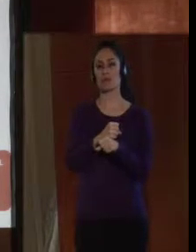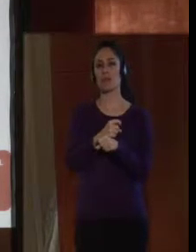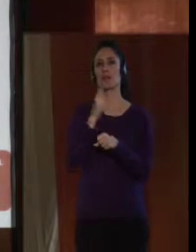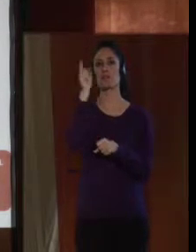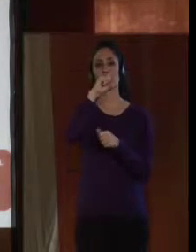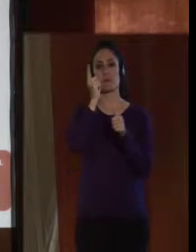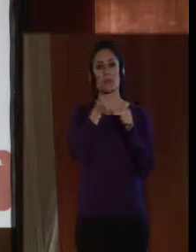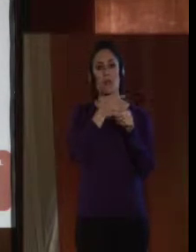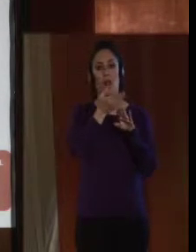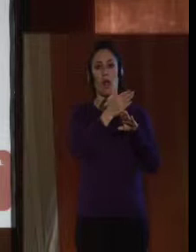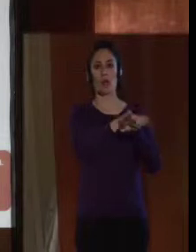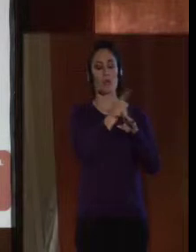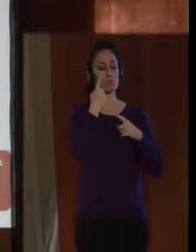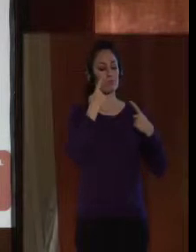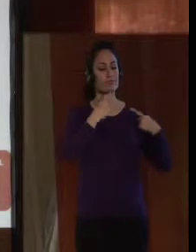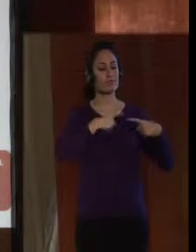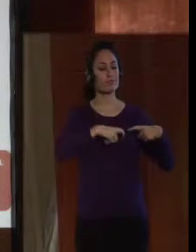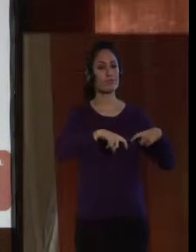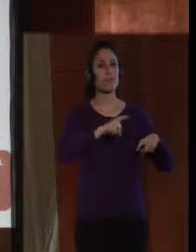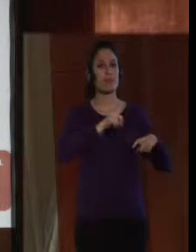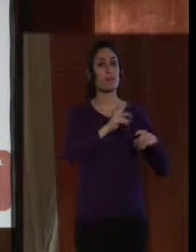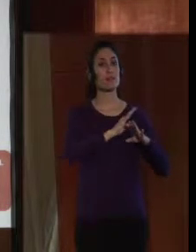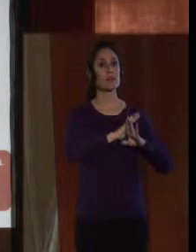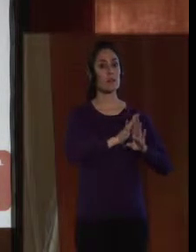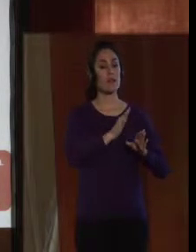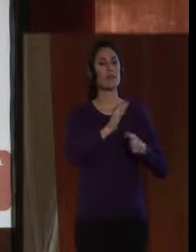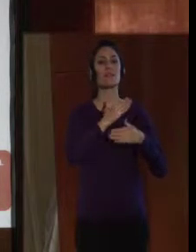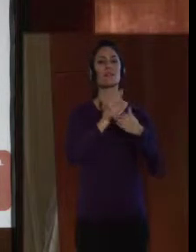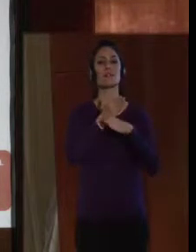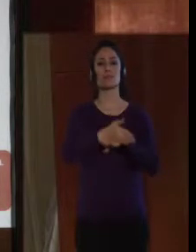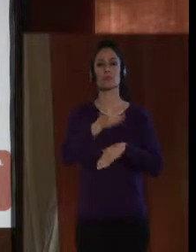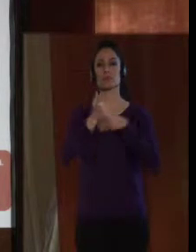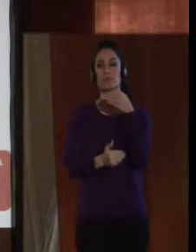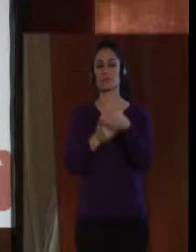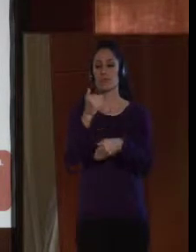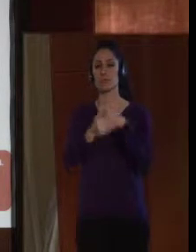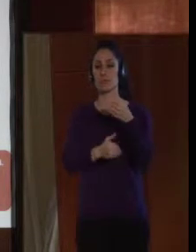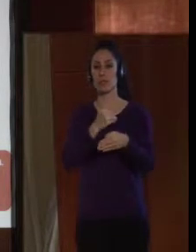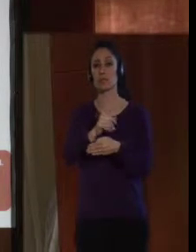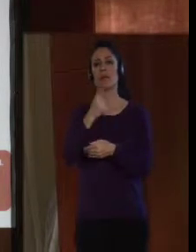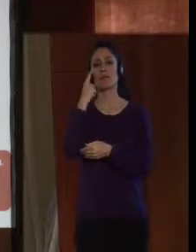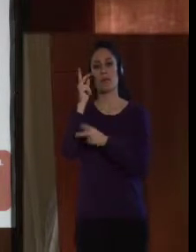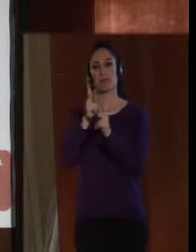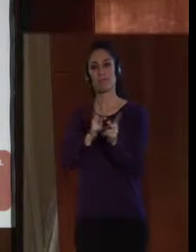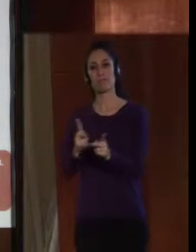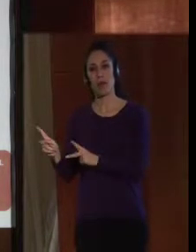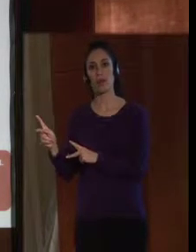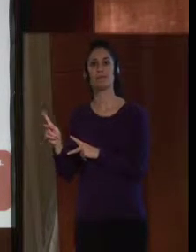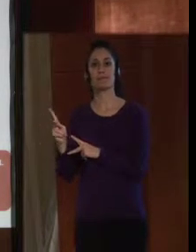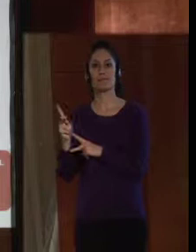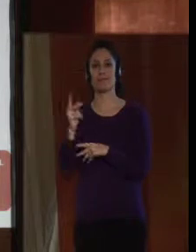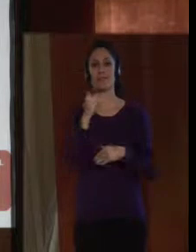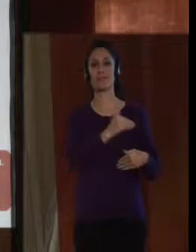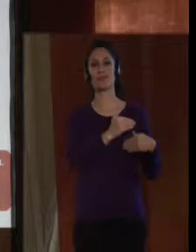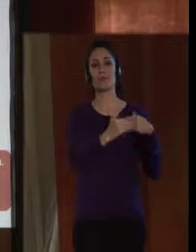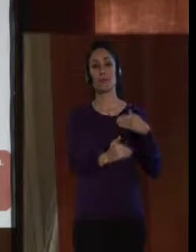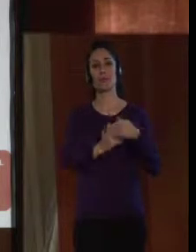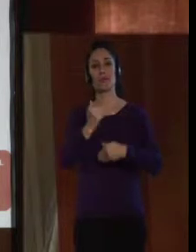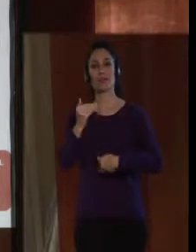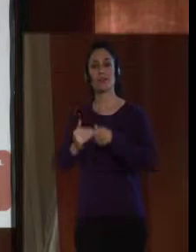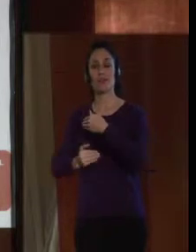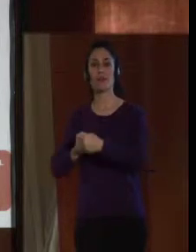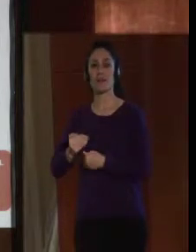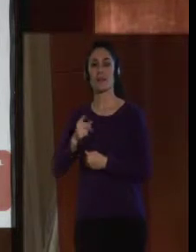ordenamiento, luego de la cual se procede a realizar los procesos de los presupuestos participativos